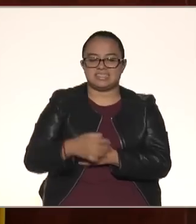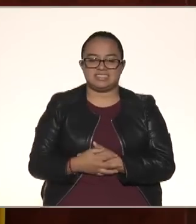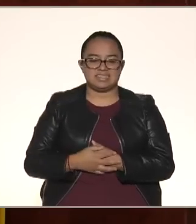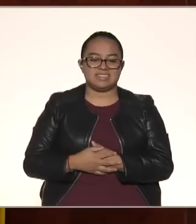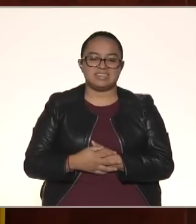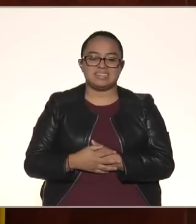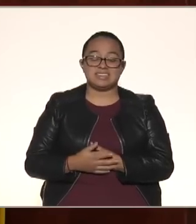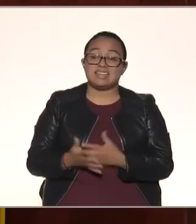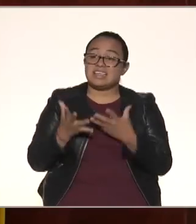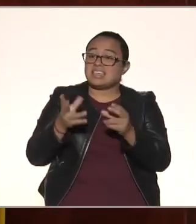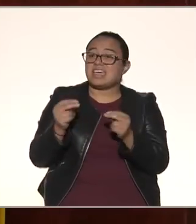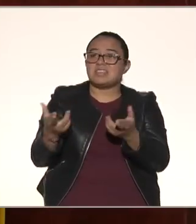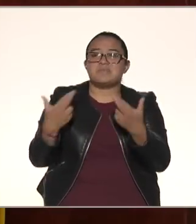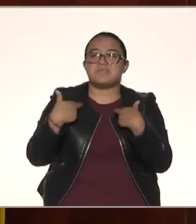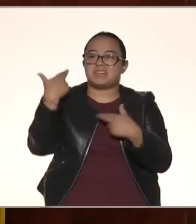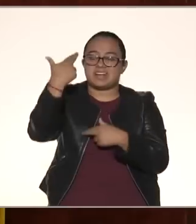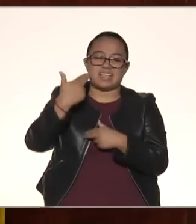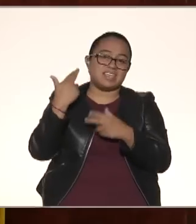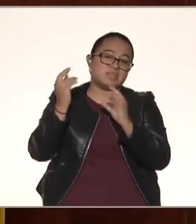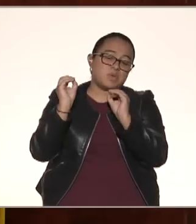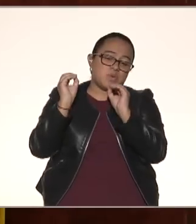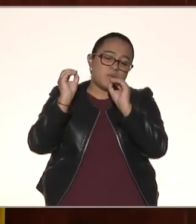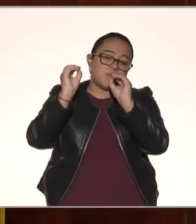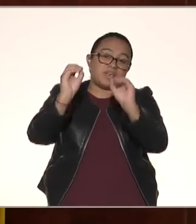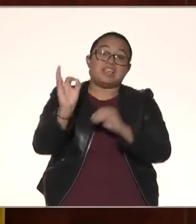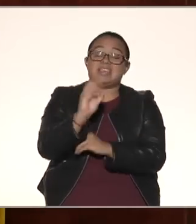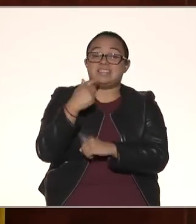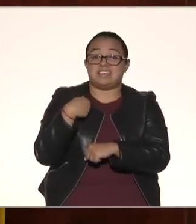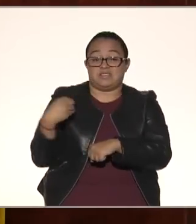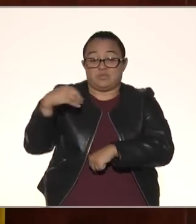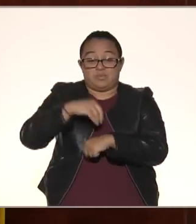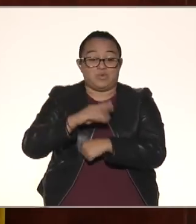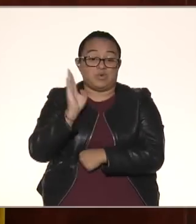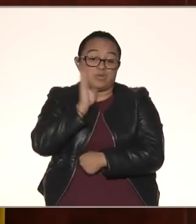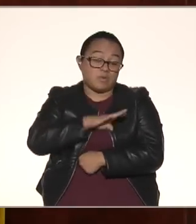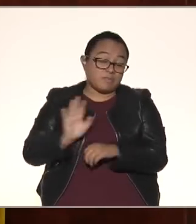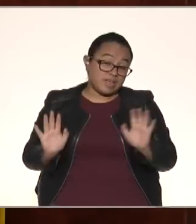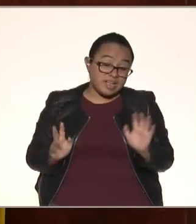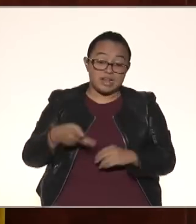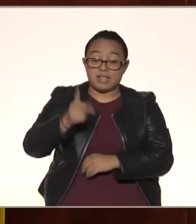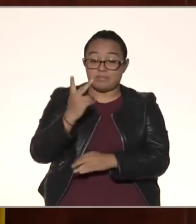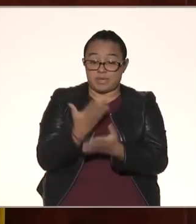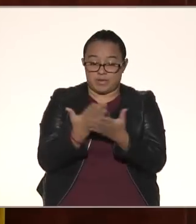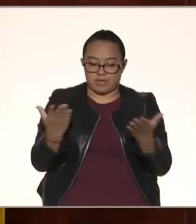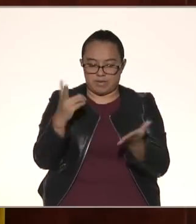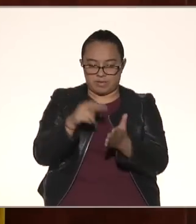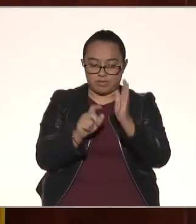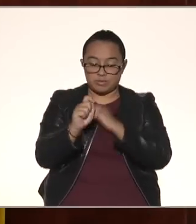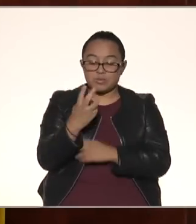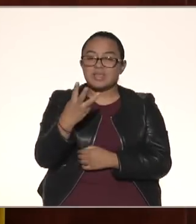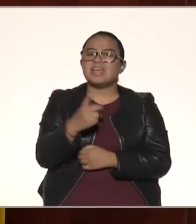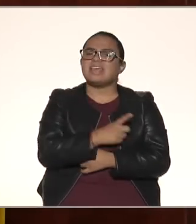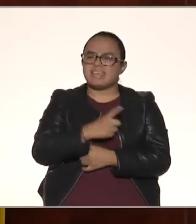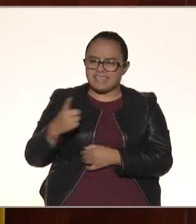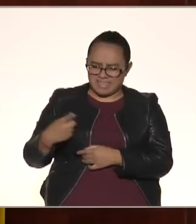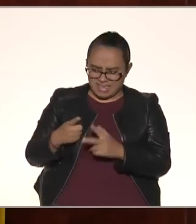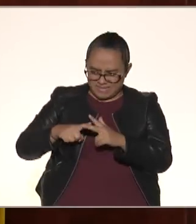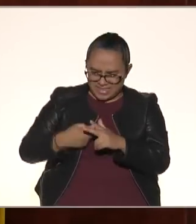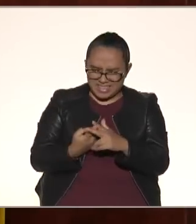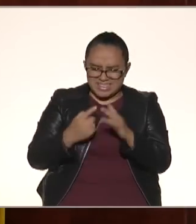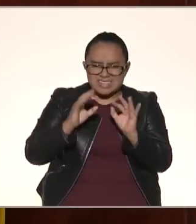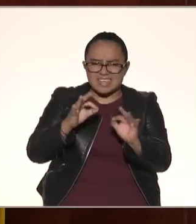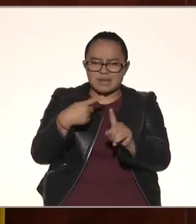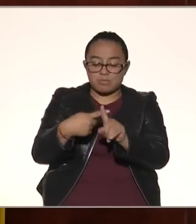ya no me traen nada, Leti. Hace mucho, a lo mejor ya no me porto tan bien, pero este 2023 hay que ir con todo. Y ustedes